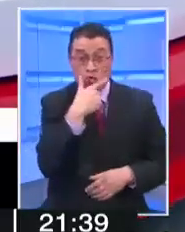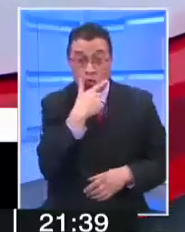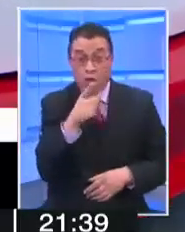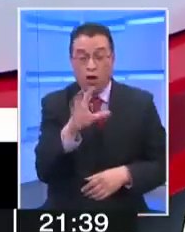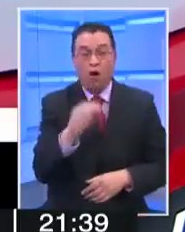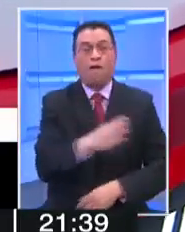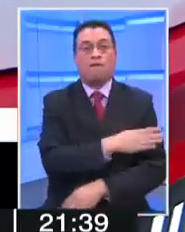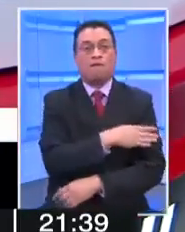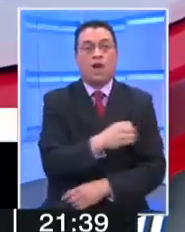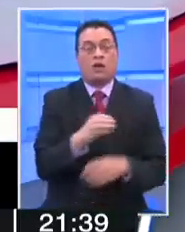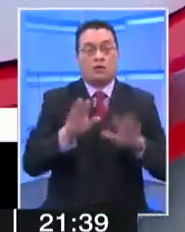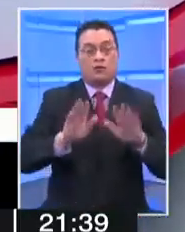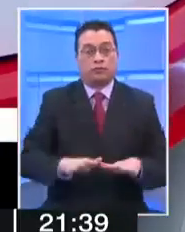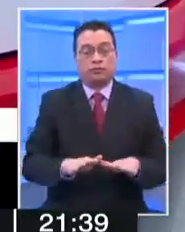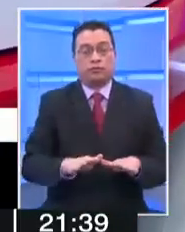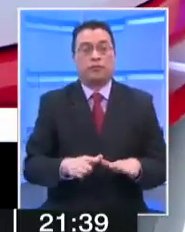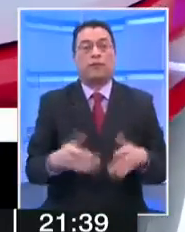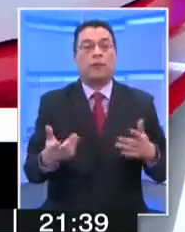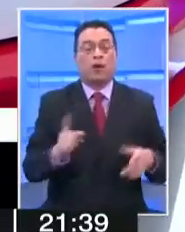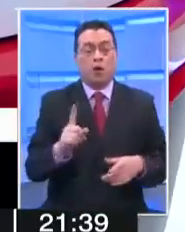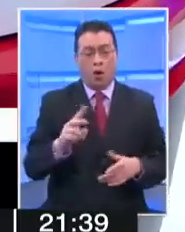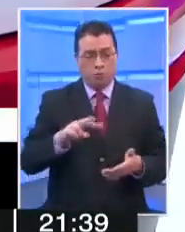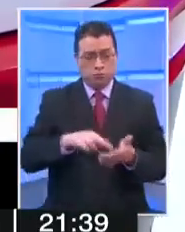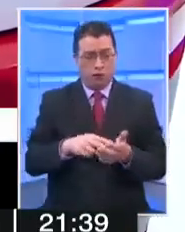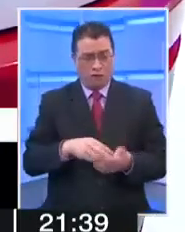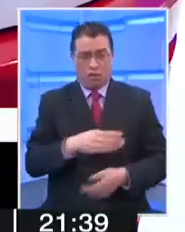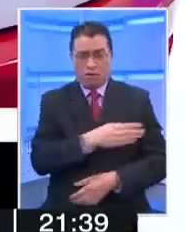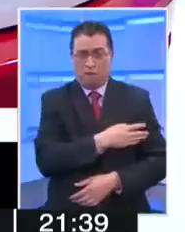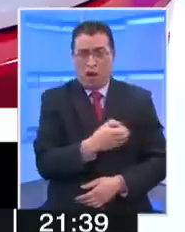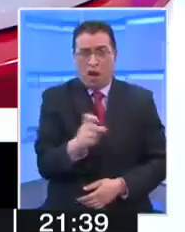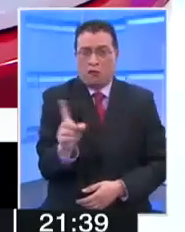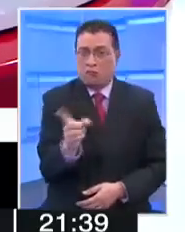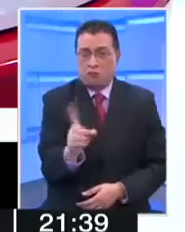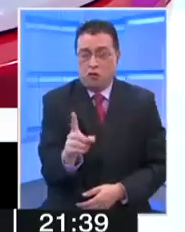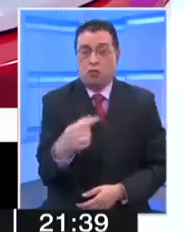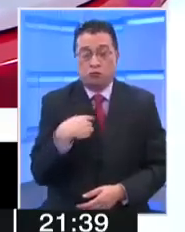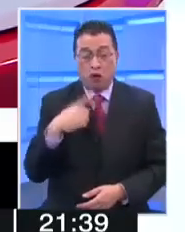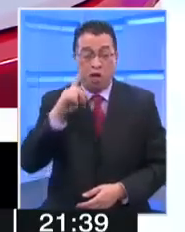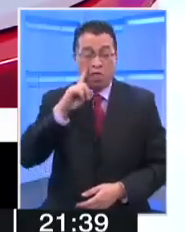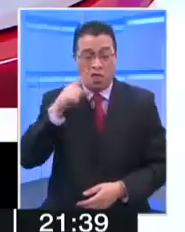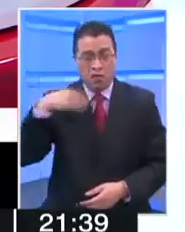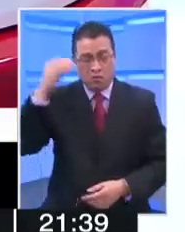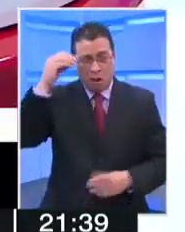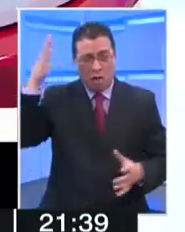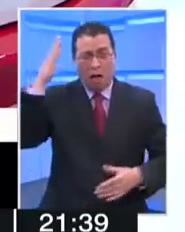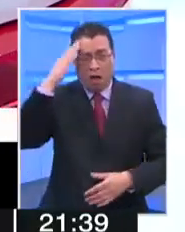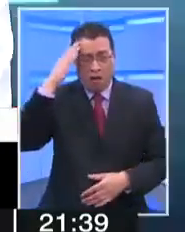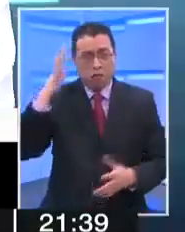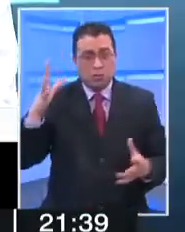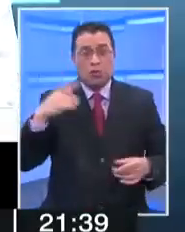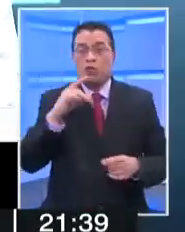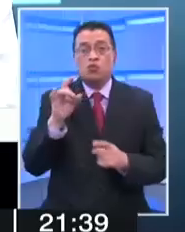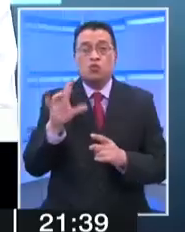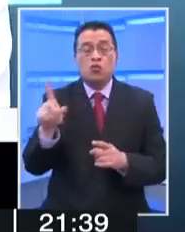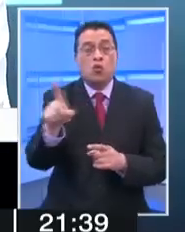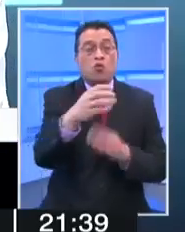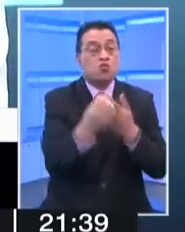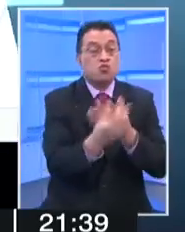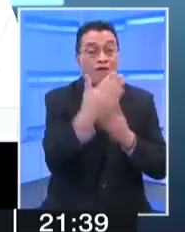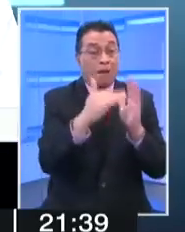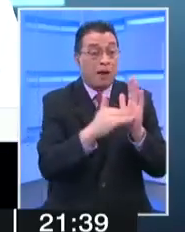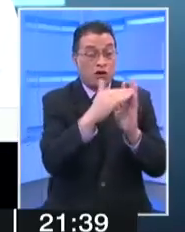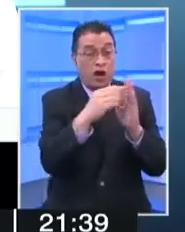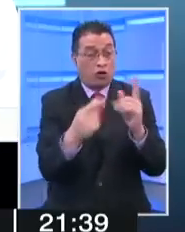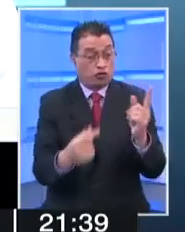en la permanencia mire no un problema de fe Ah yo tengo Claridad de que ninguno de los integrantes de Nueva mayoría por sí